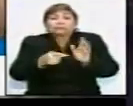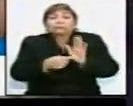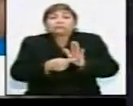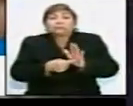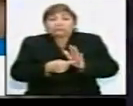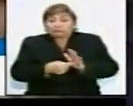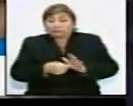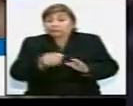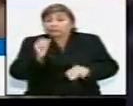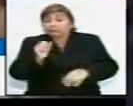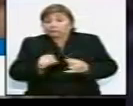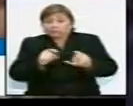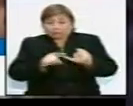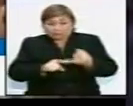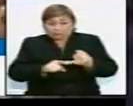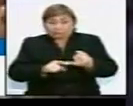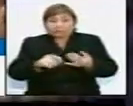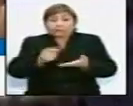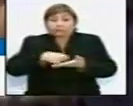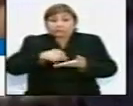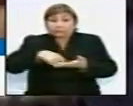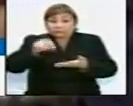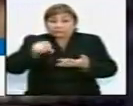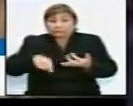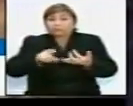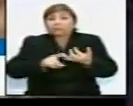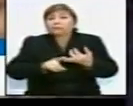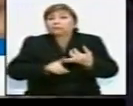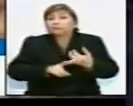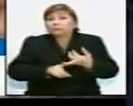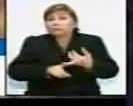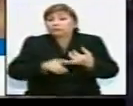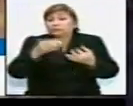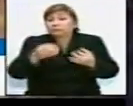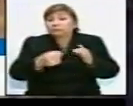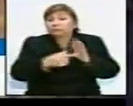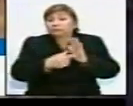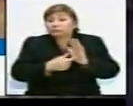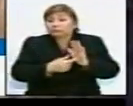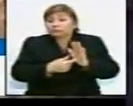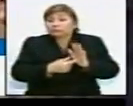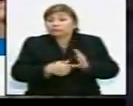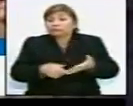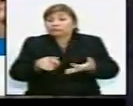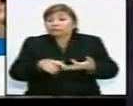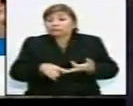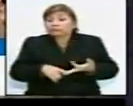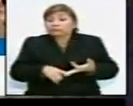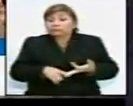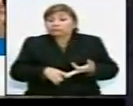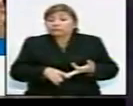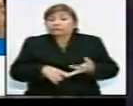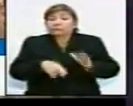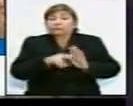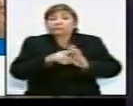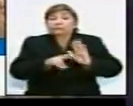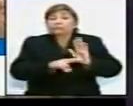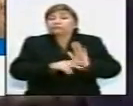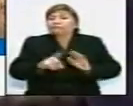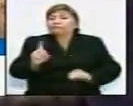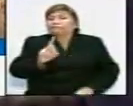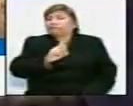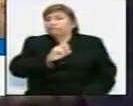afiliados, sea que se verifiquen las firmas o la identidad a través de adhesiones biométricas. La norma